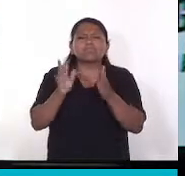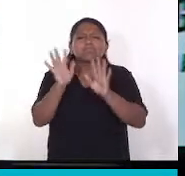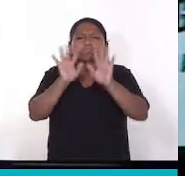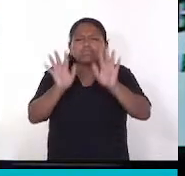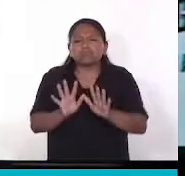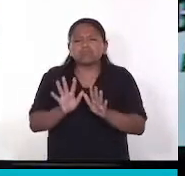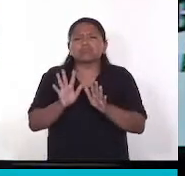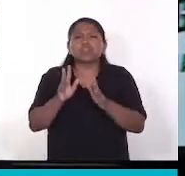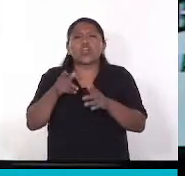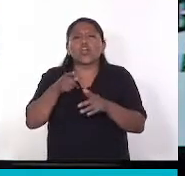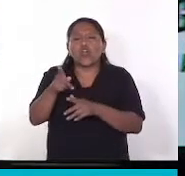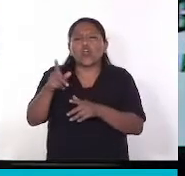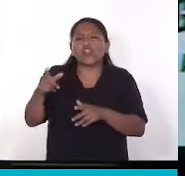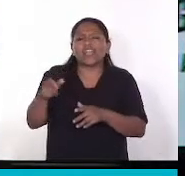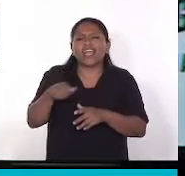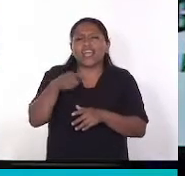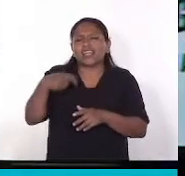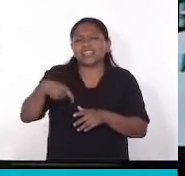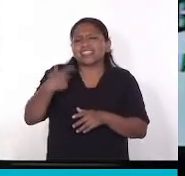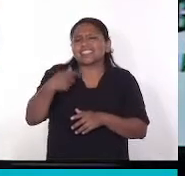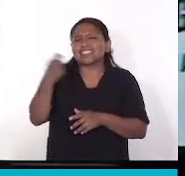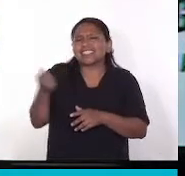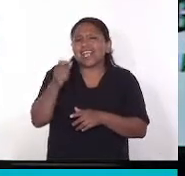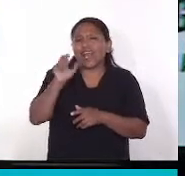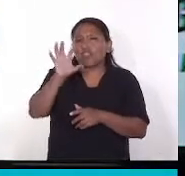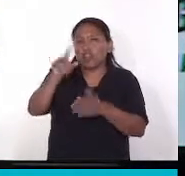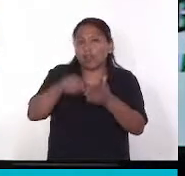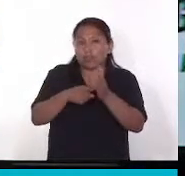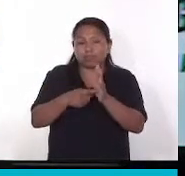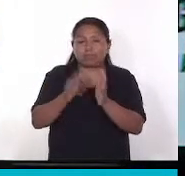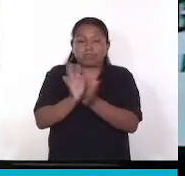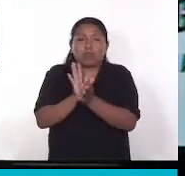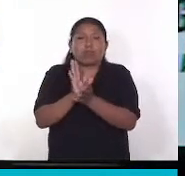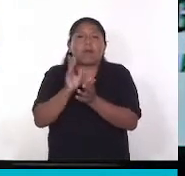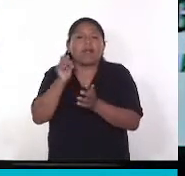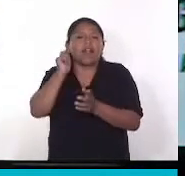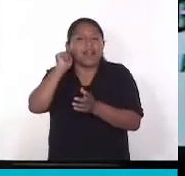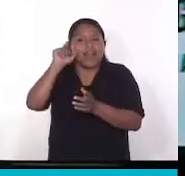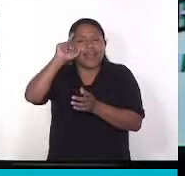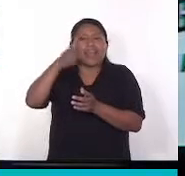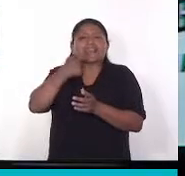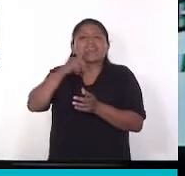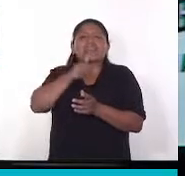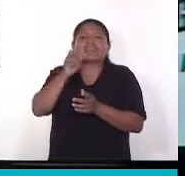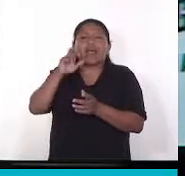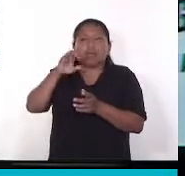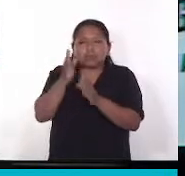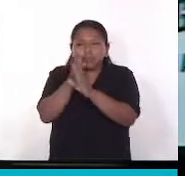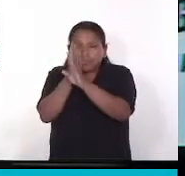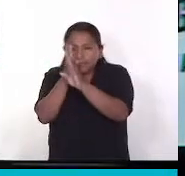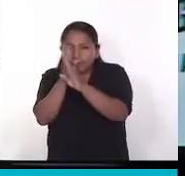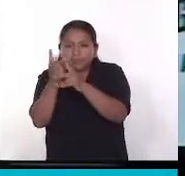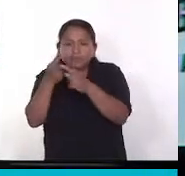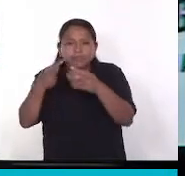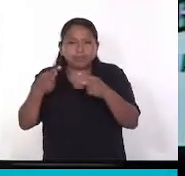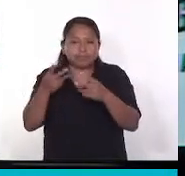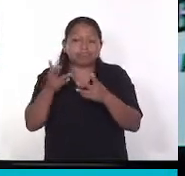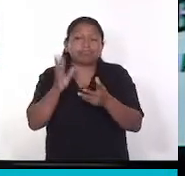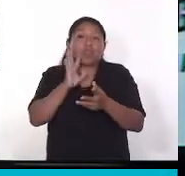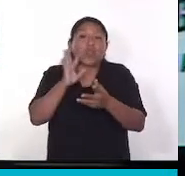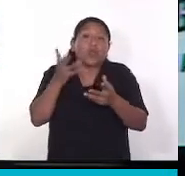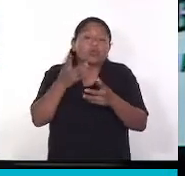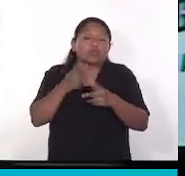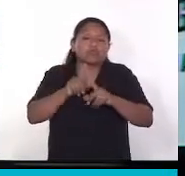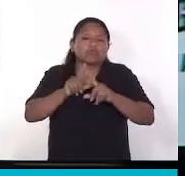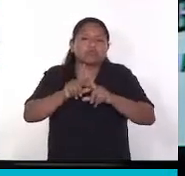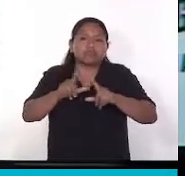contra sindicatos en la provincia. Esta idea de que le hubiera gustado tener una Gestapo. Bueno, obviamente tuvo grandes